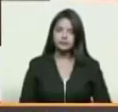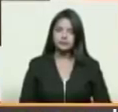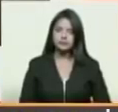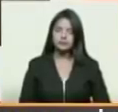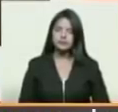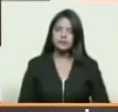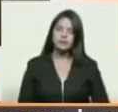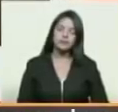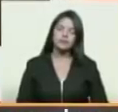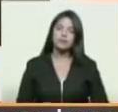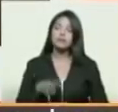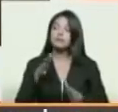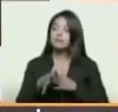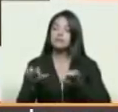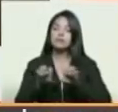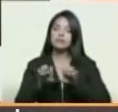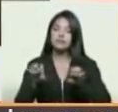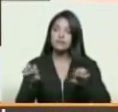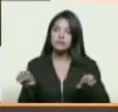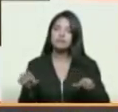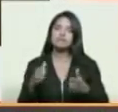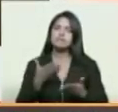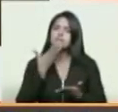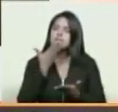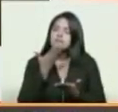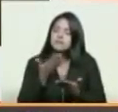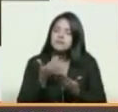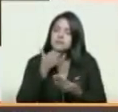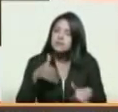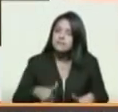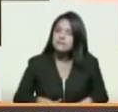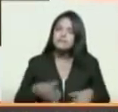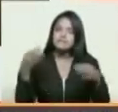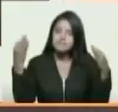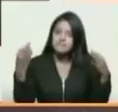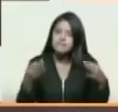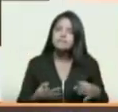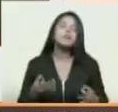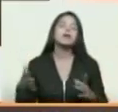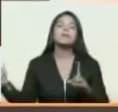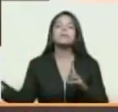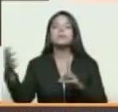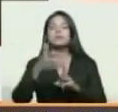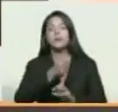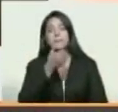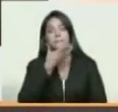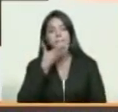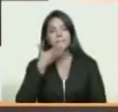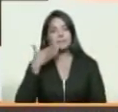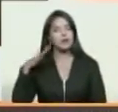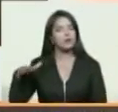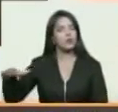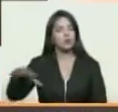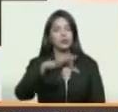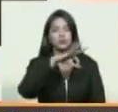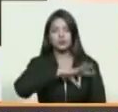ámbito de la educación un aporte modesto pero real para lograr una mejor sociedad.